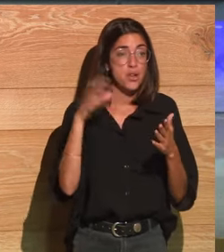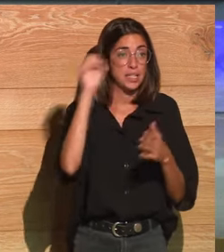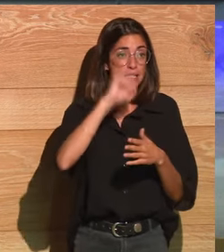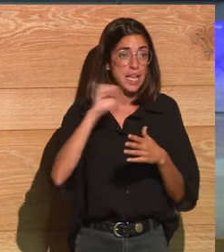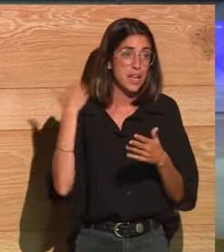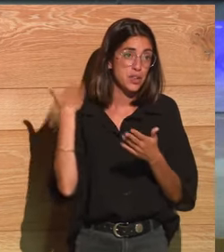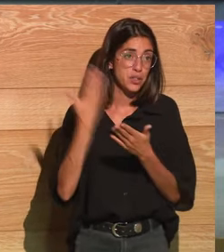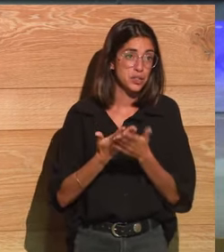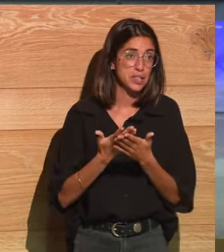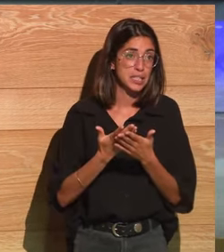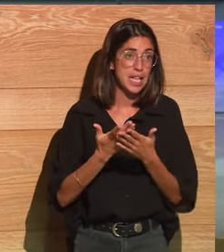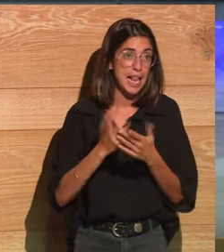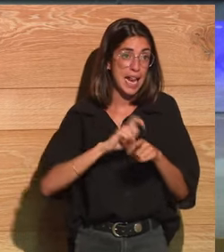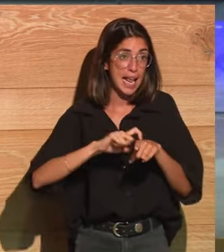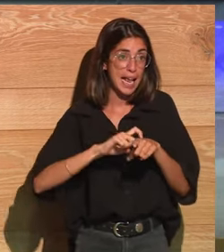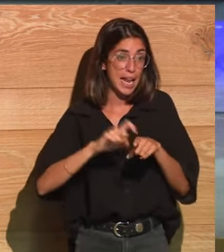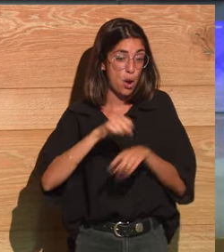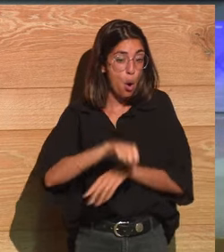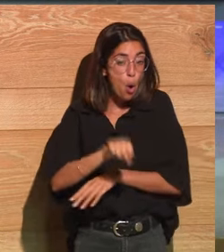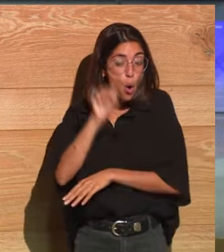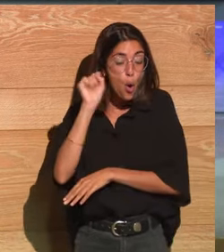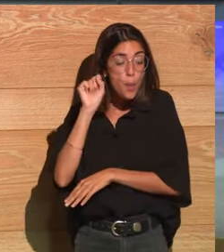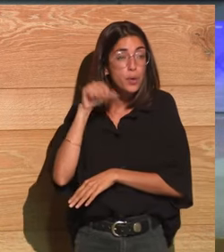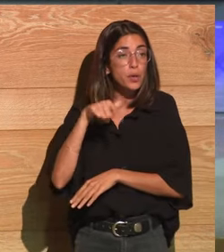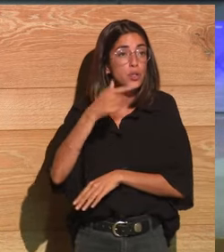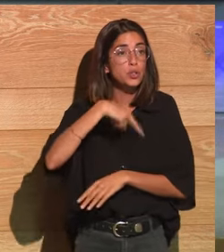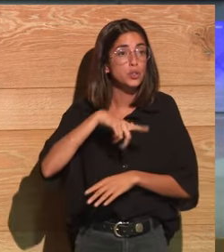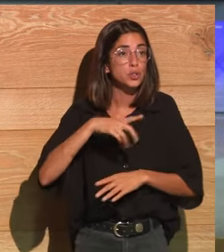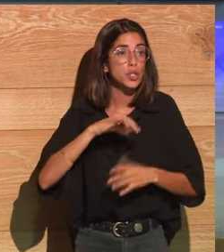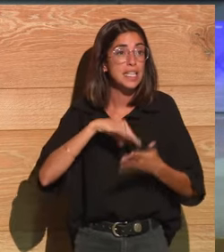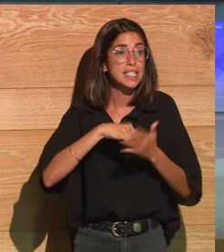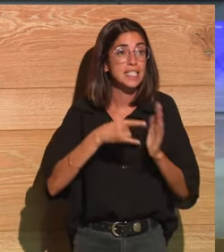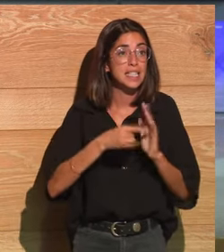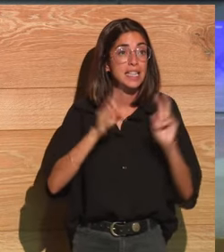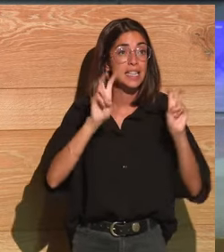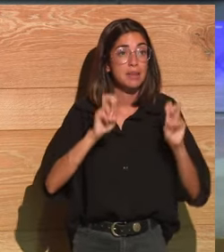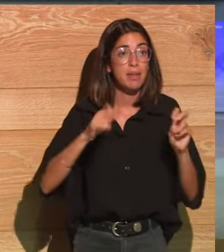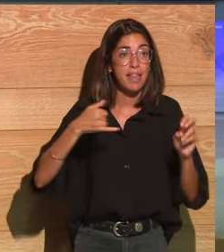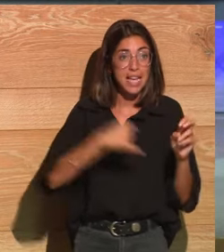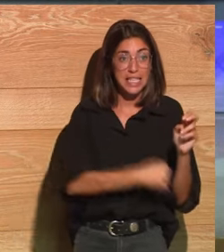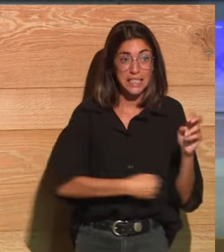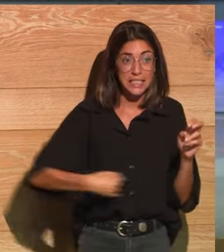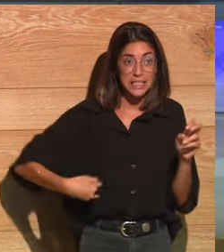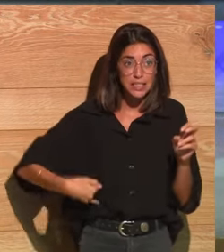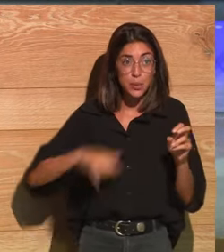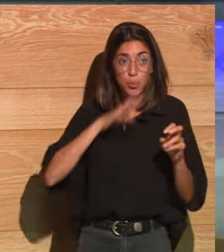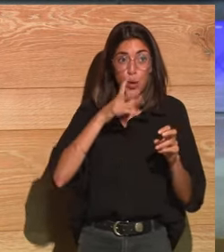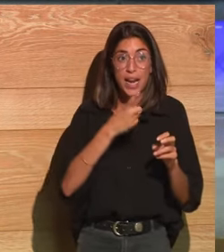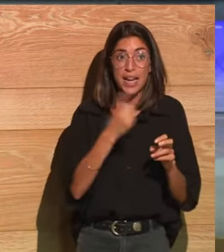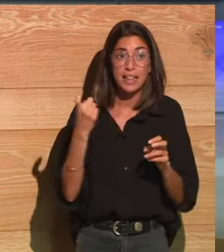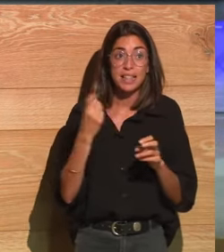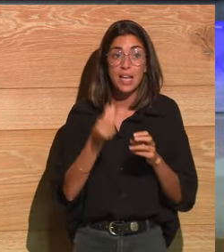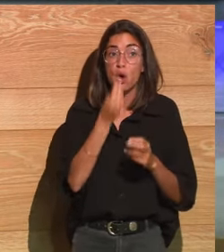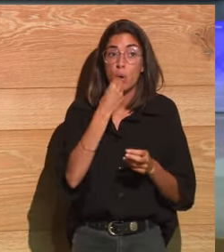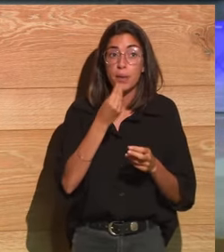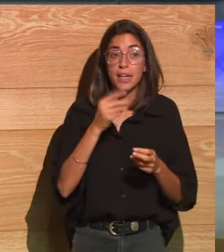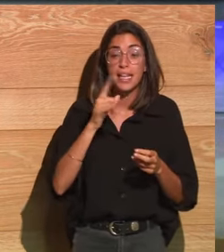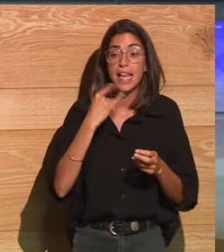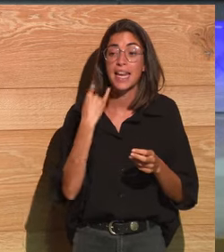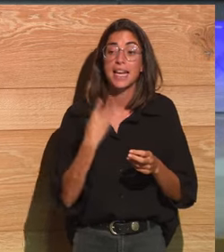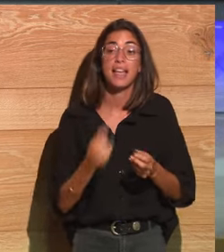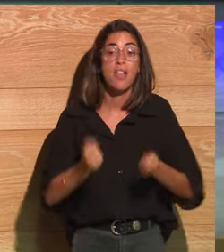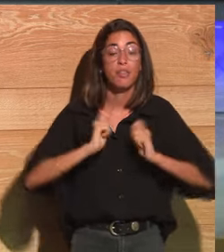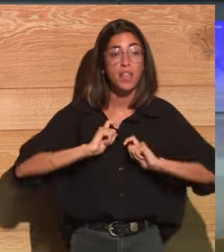Homo, nuestro sistema evolucionó bajo la presión de la hambruna. O sea, la necesidad principal era comer y tener energía, ¿no?